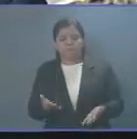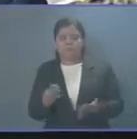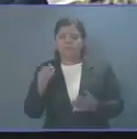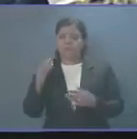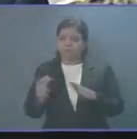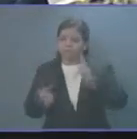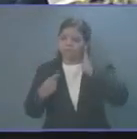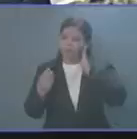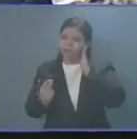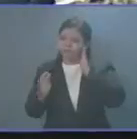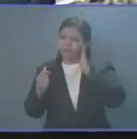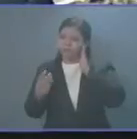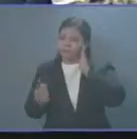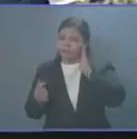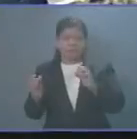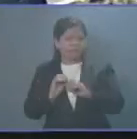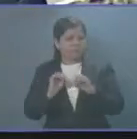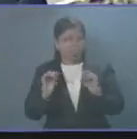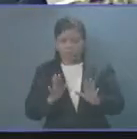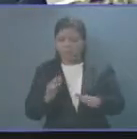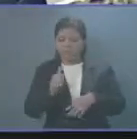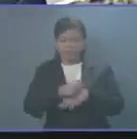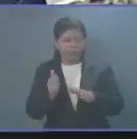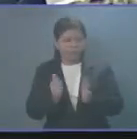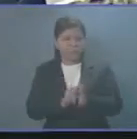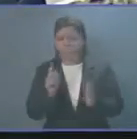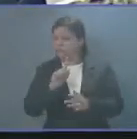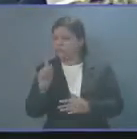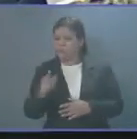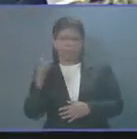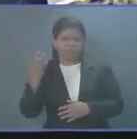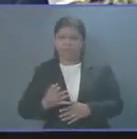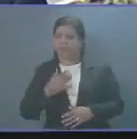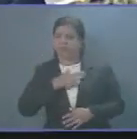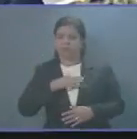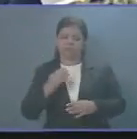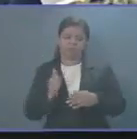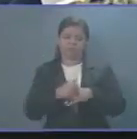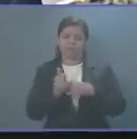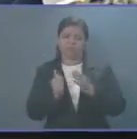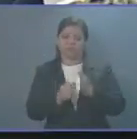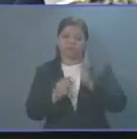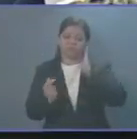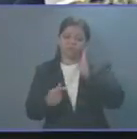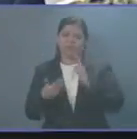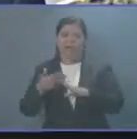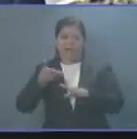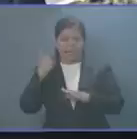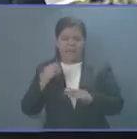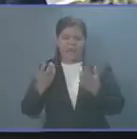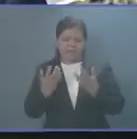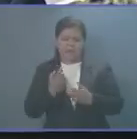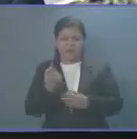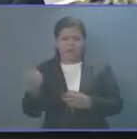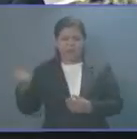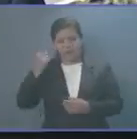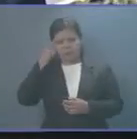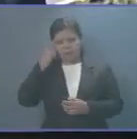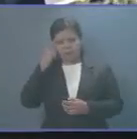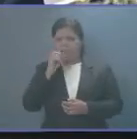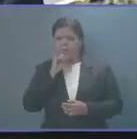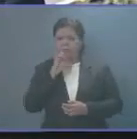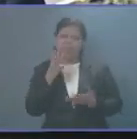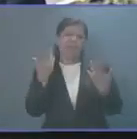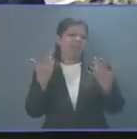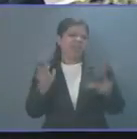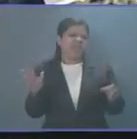no tuviera ni radio ni televisión este órgano legislativo. Con el argumento de que ya